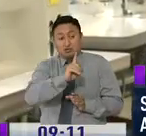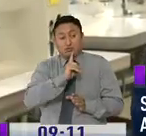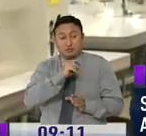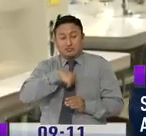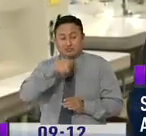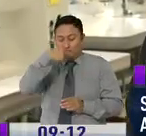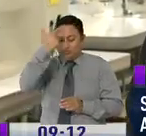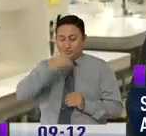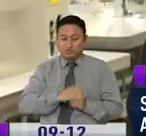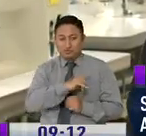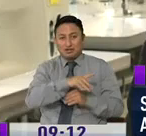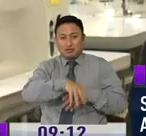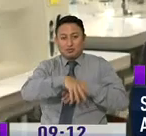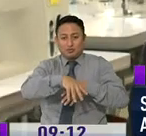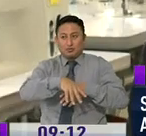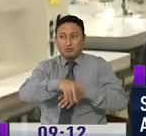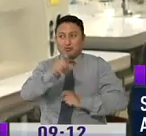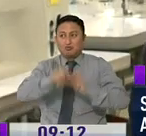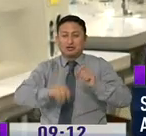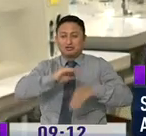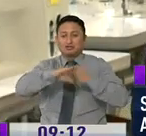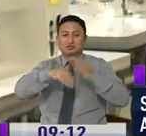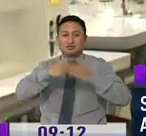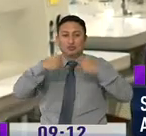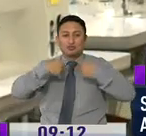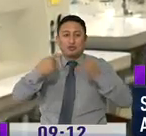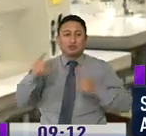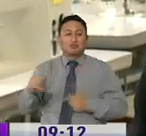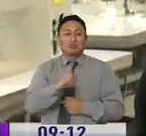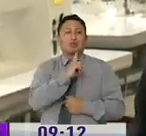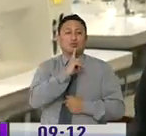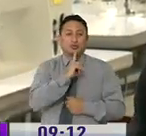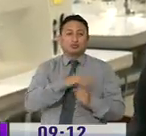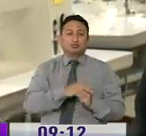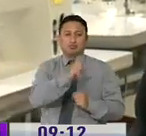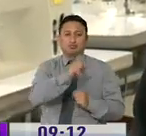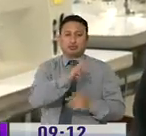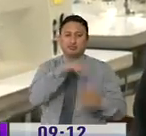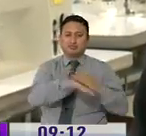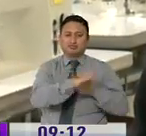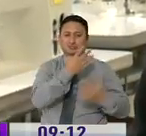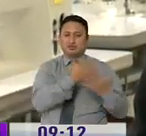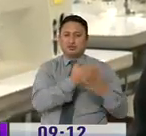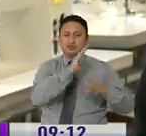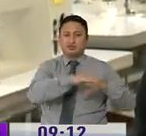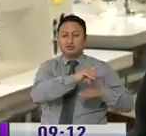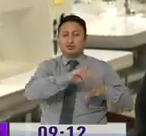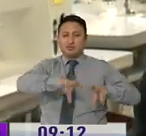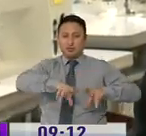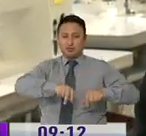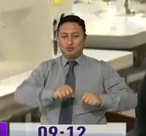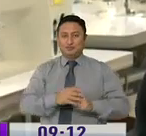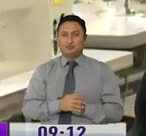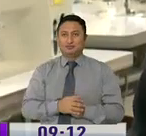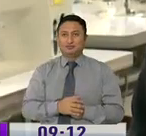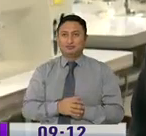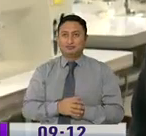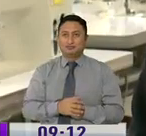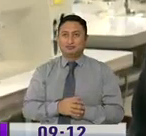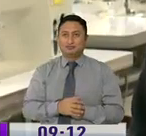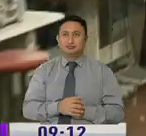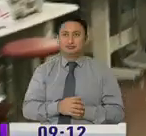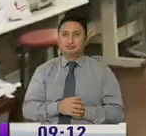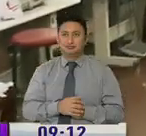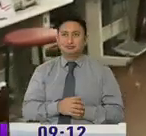para el país que hagan una marcha, convoquen gente para festejar el cumpleaños para alguien que está preso por haberle quitado el dinero a los ecuatorianos. No tiene presentación